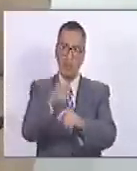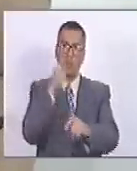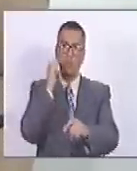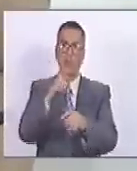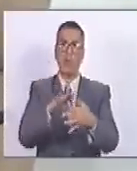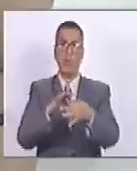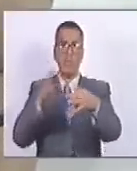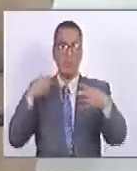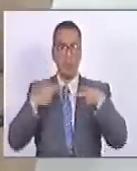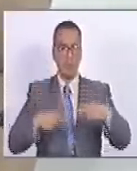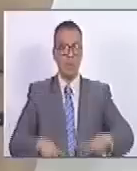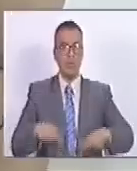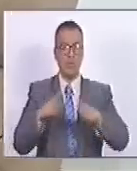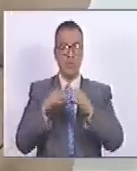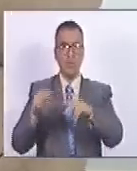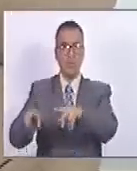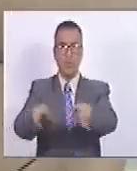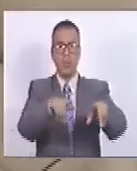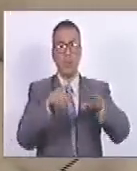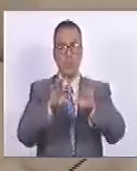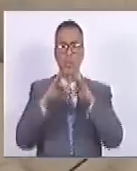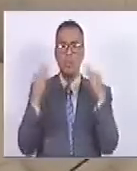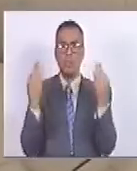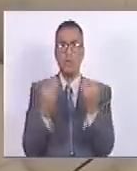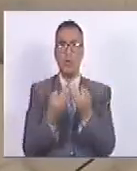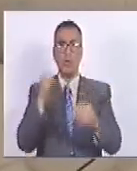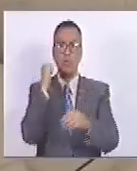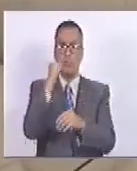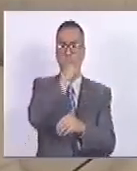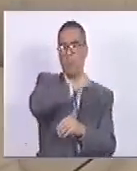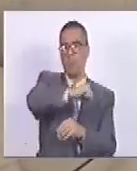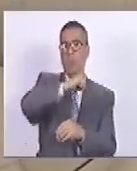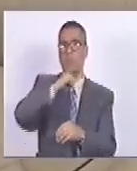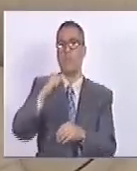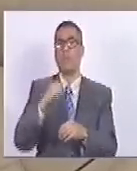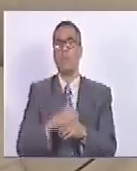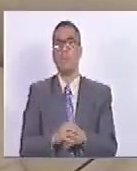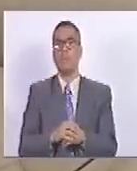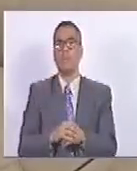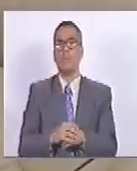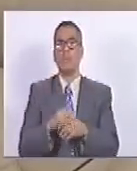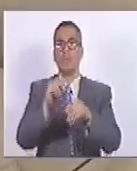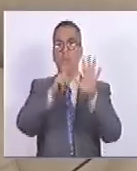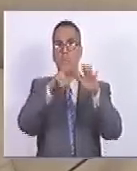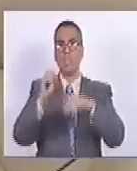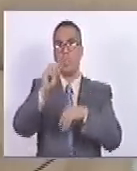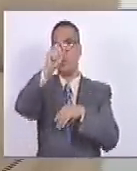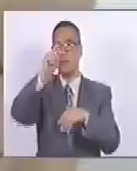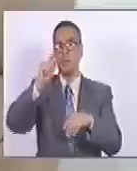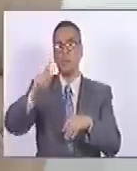separados de su vida, de su territorio, de su familia, asesinados. El